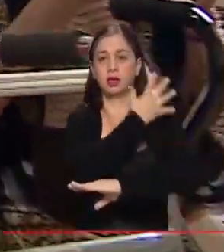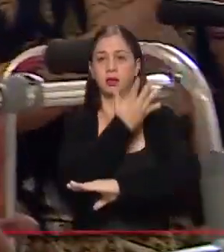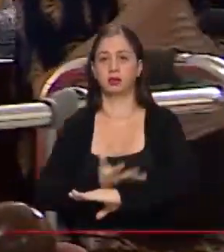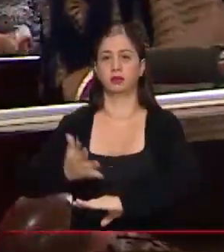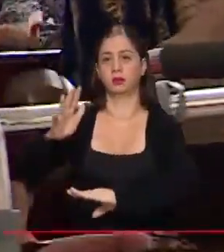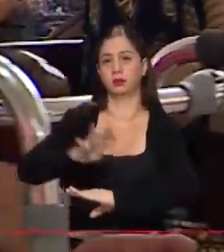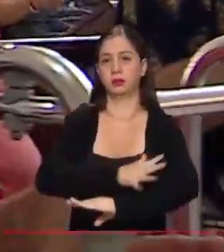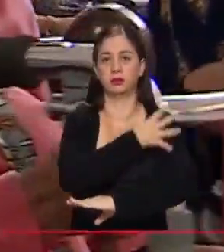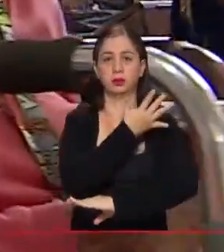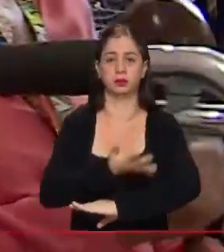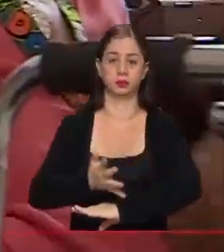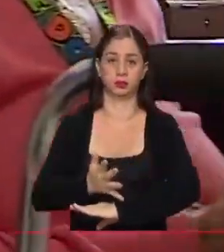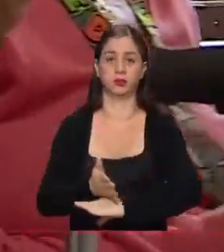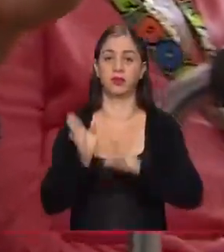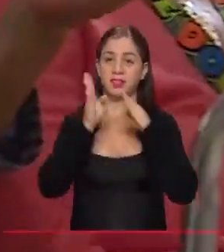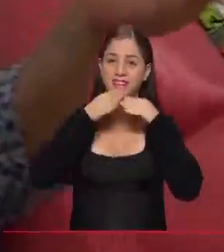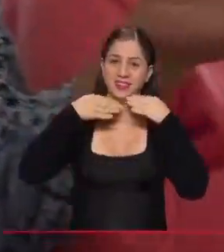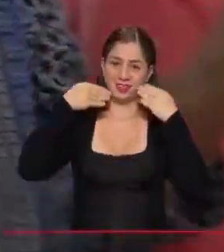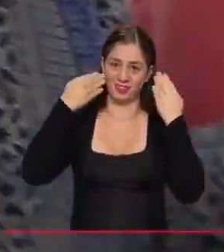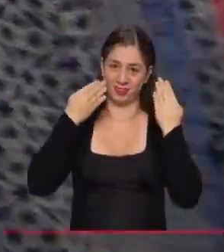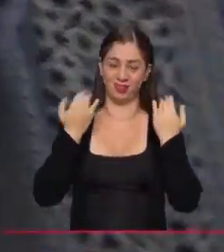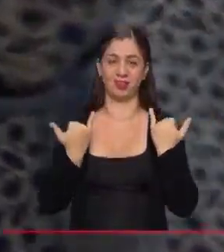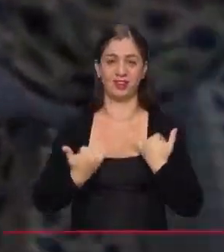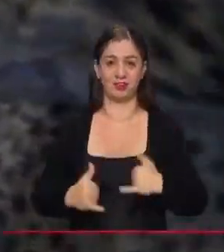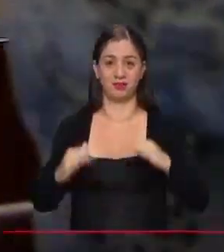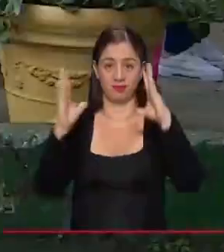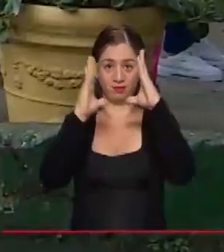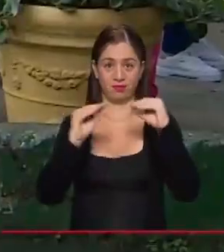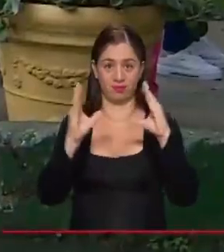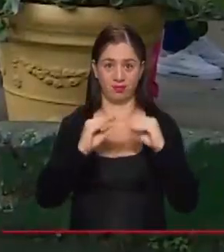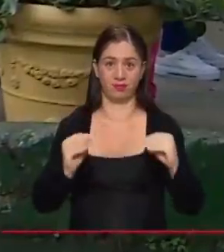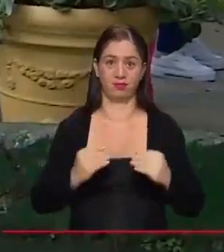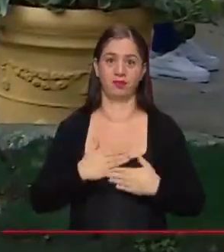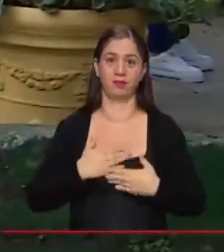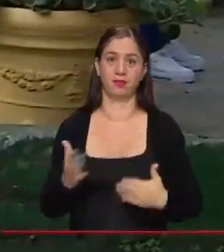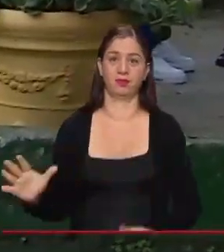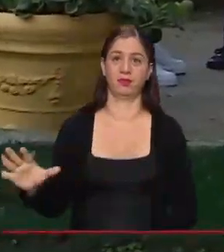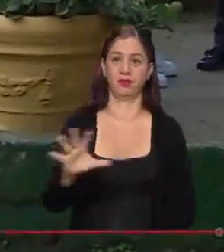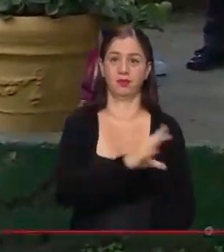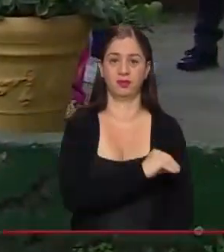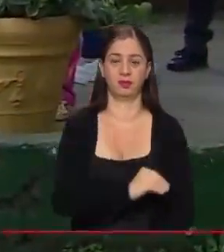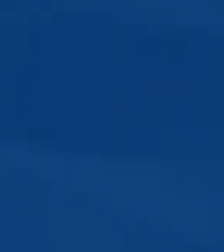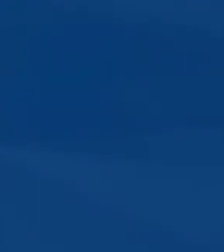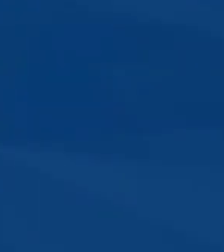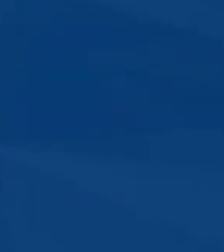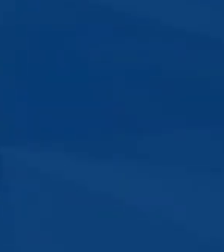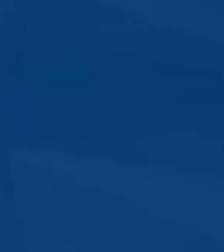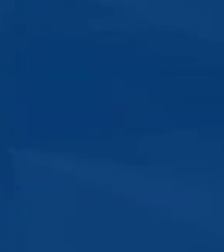villancicos. Con sonrisas, desearon una feliz Navidad para todos.